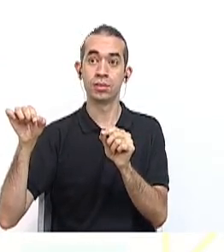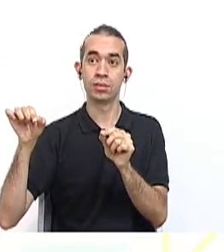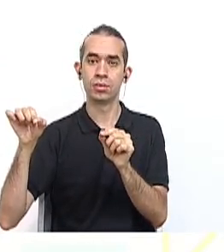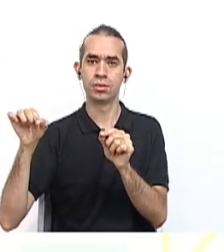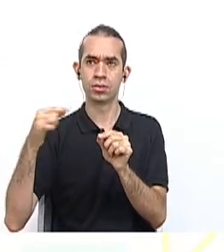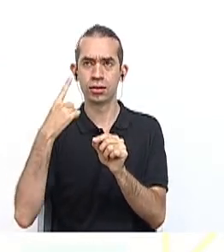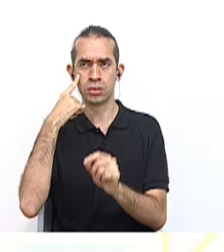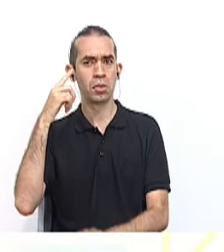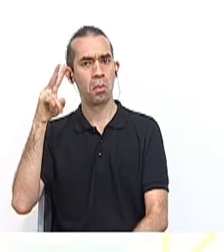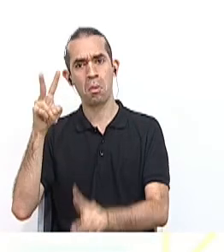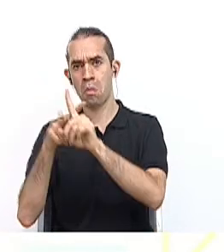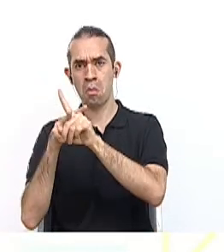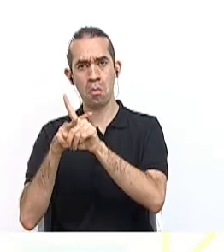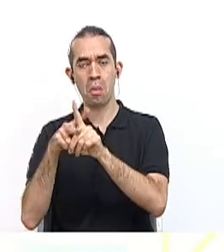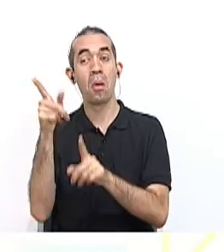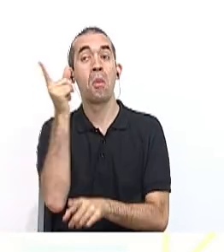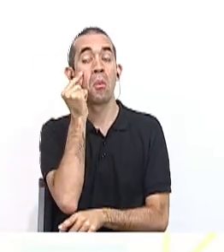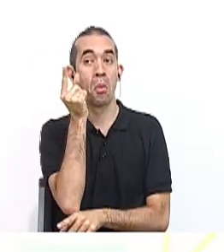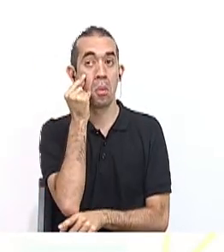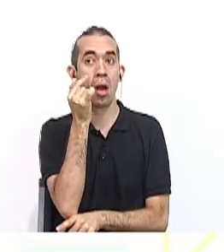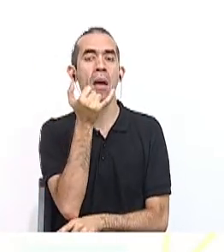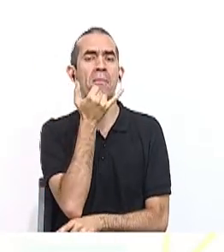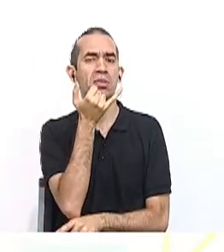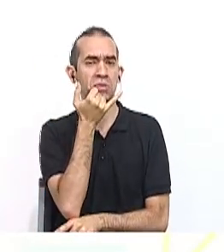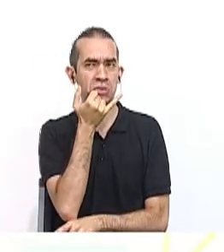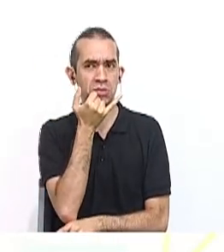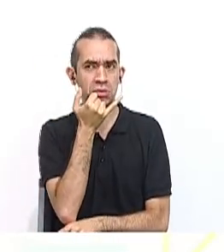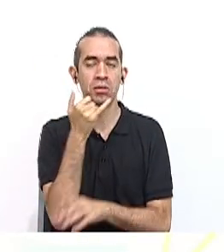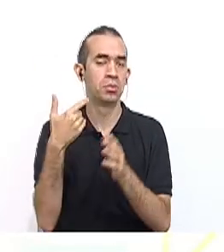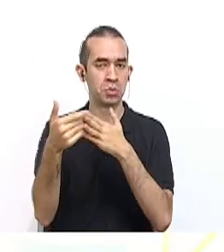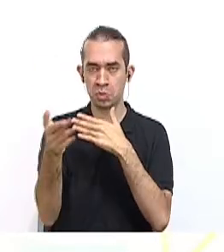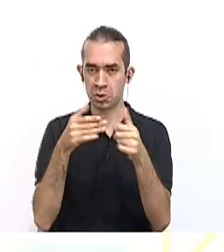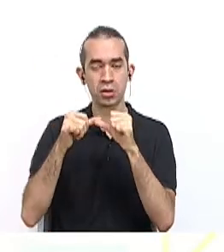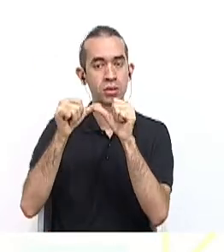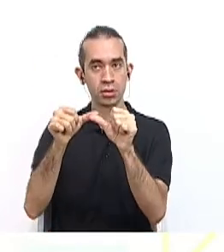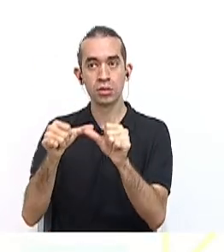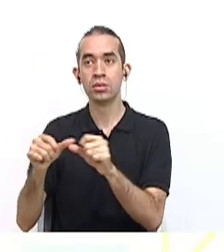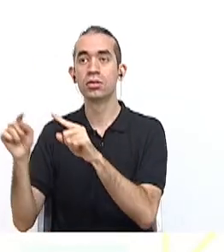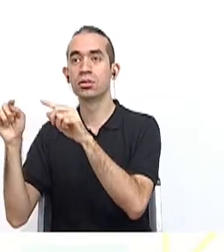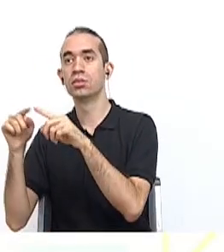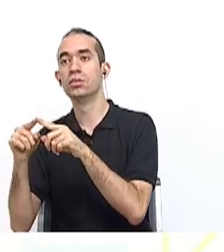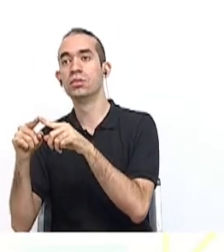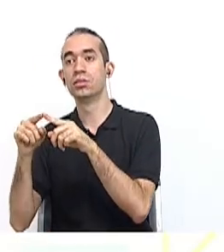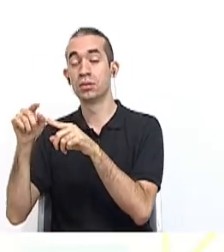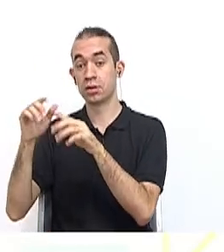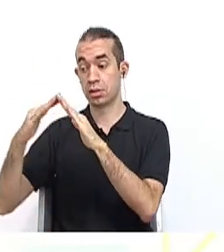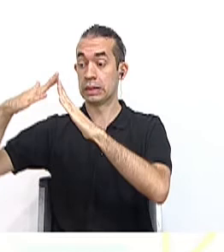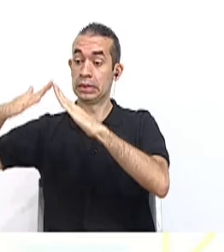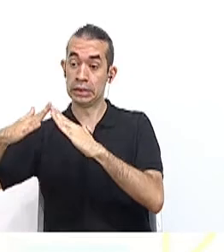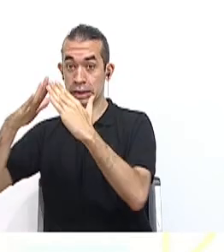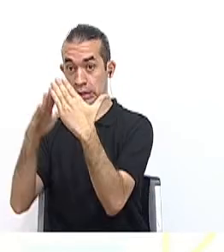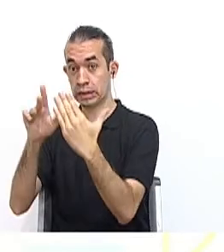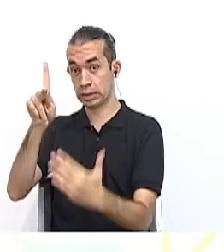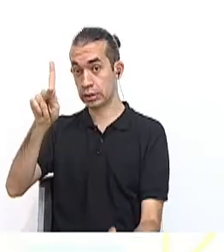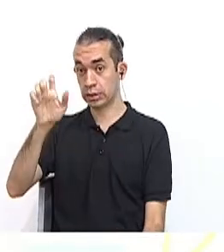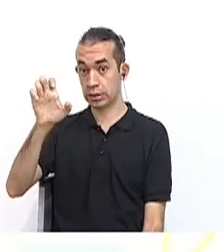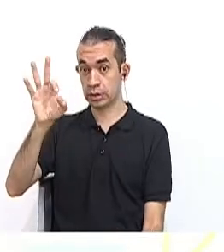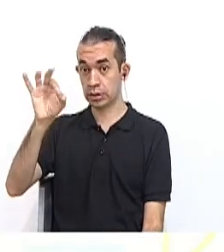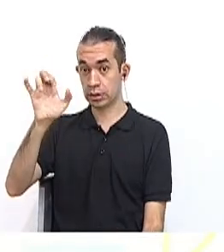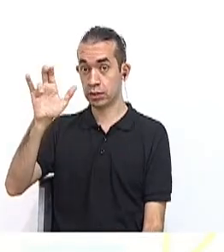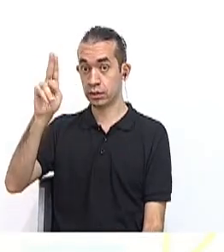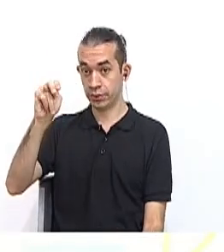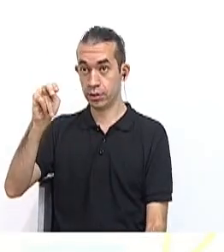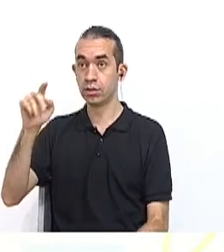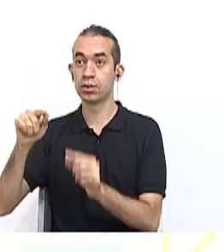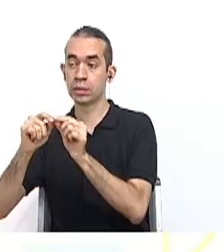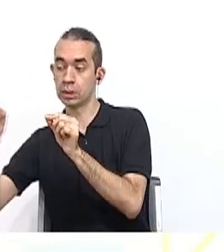No aparece la medida, pero vamos a ver qué sucedió por acá. Continuamos. La base en la pirámide de Kefren mide